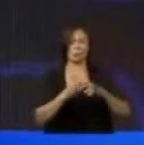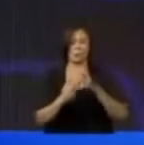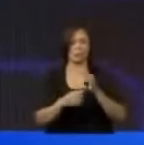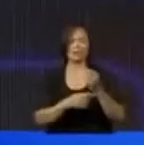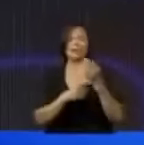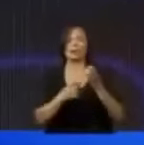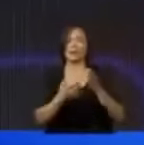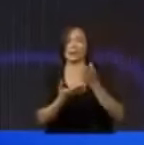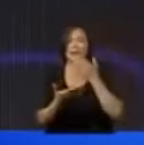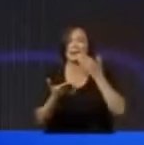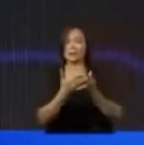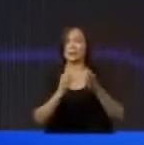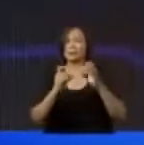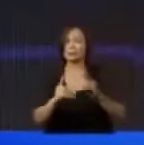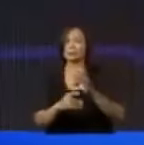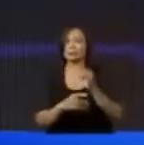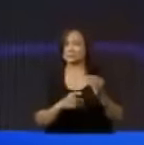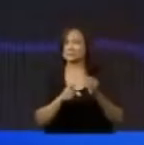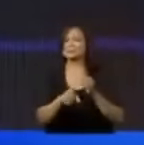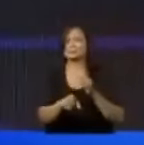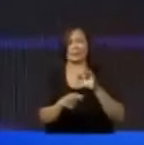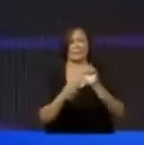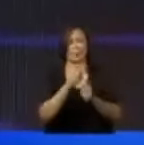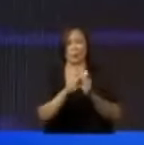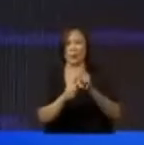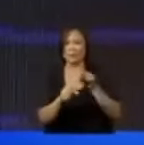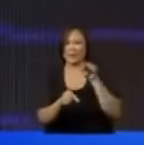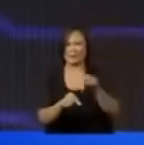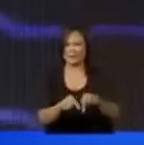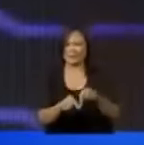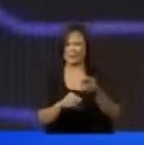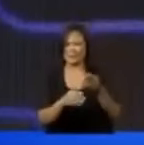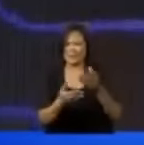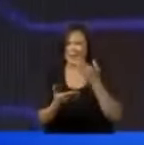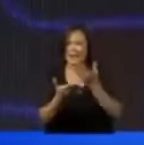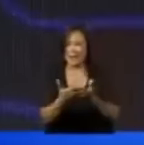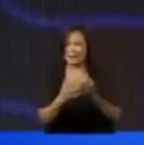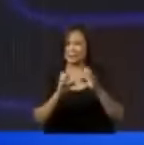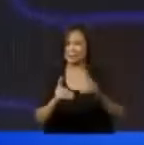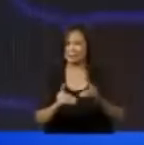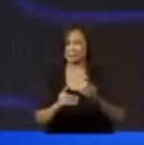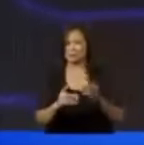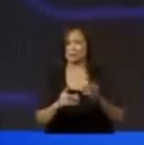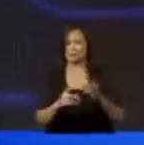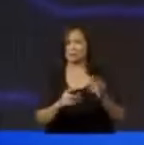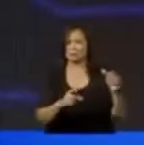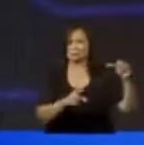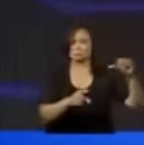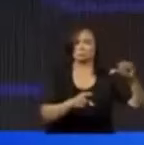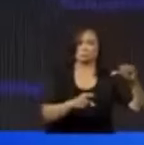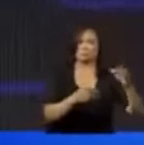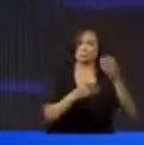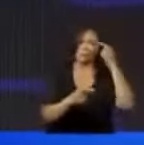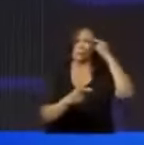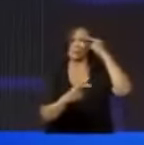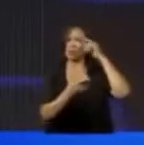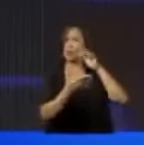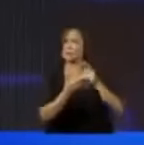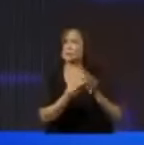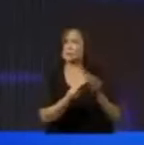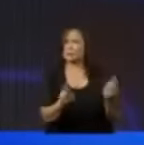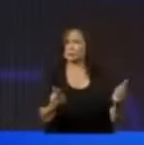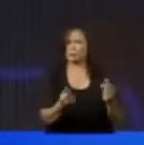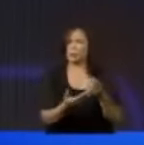es la calidad de la educación. Ahí es donde realmente no hemos evolucionado lo suficiente. Se creyó en algún momento que eso se resolvía con un tema